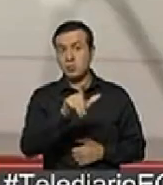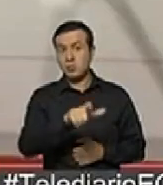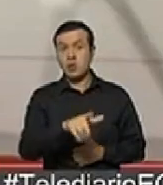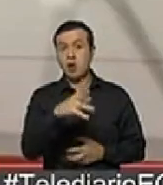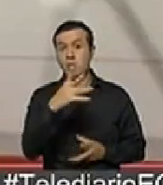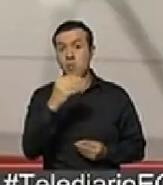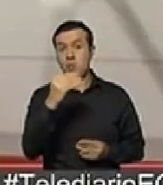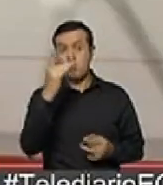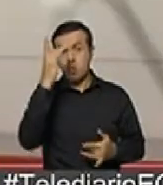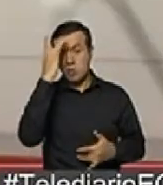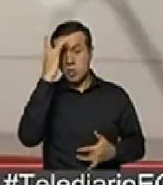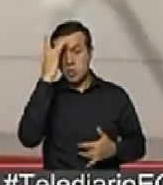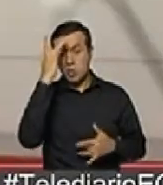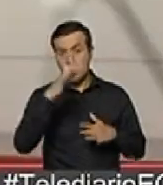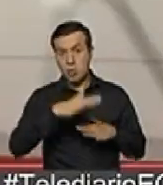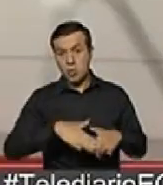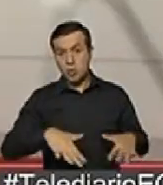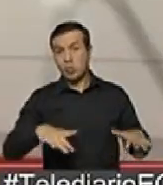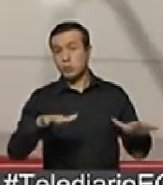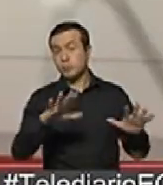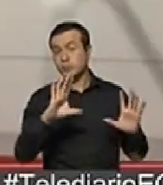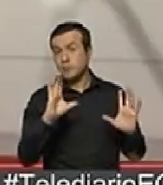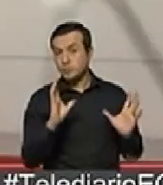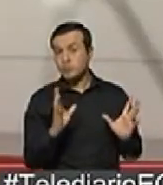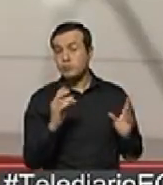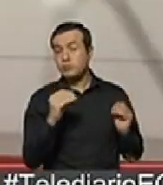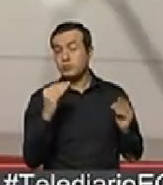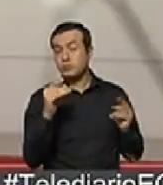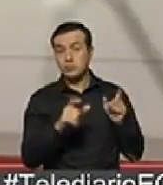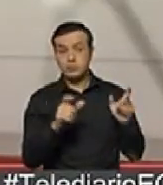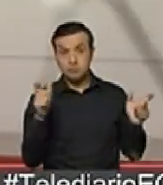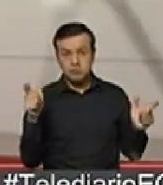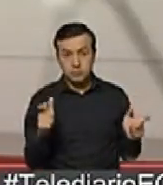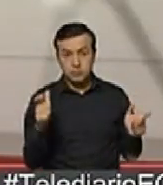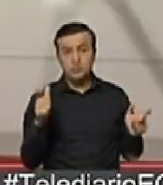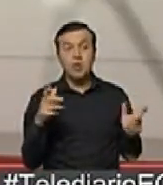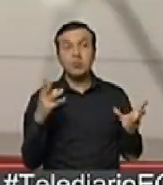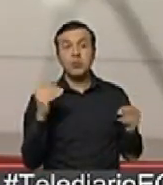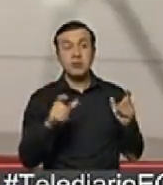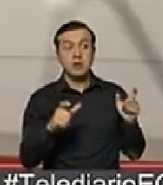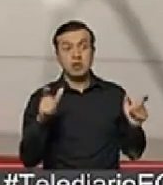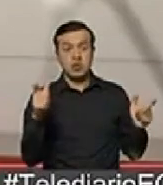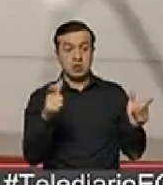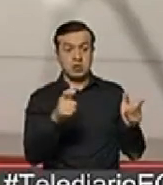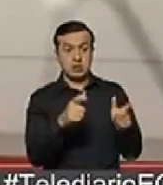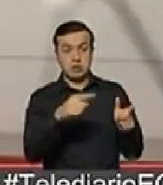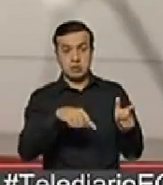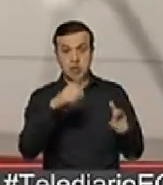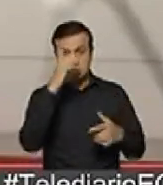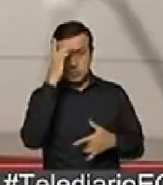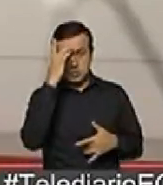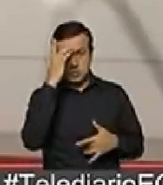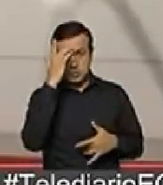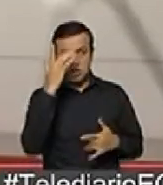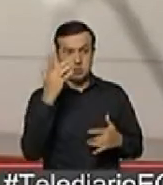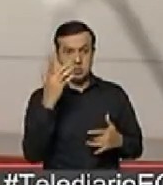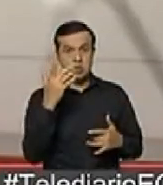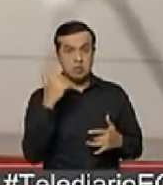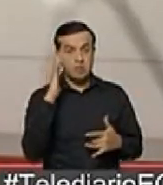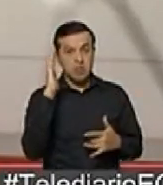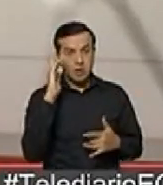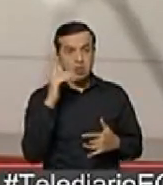una prevalencia, es decir, un número de casos permanentemente, con brotes de